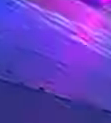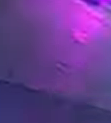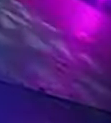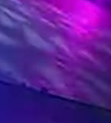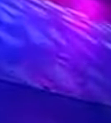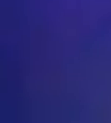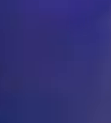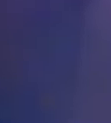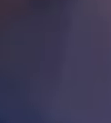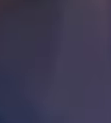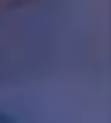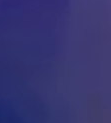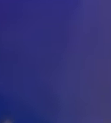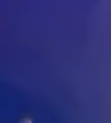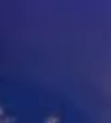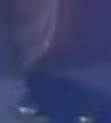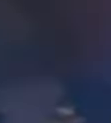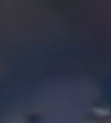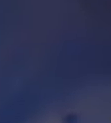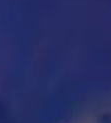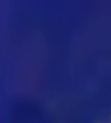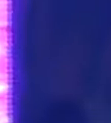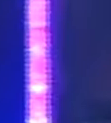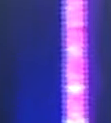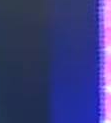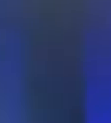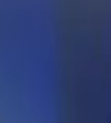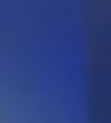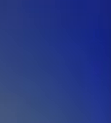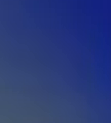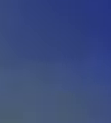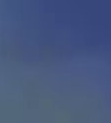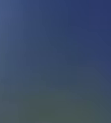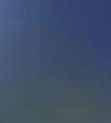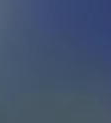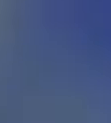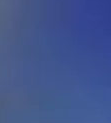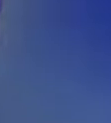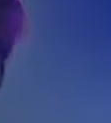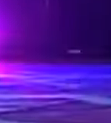Inspiración, date media vuelta, muéstrame tu ambición.